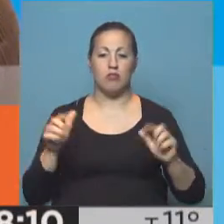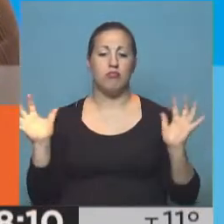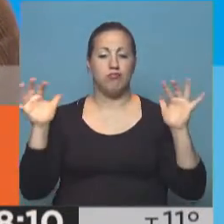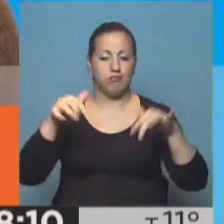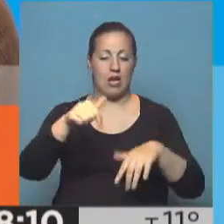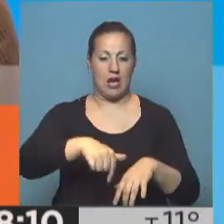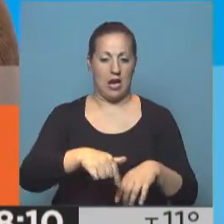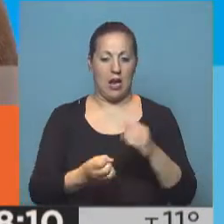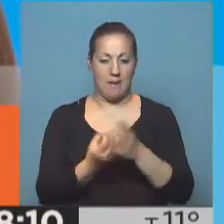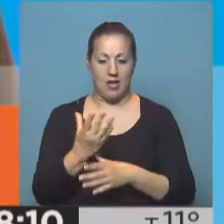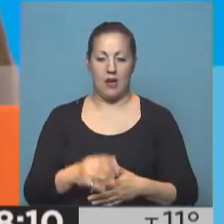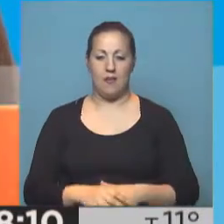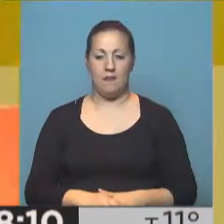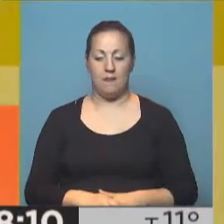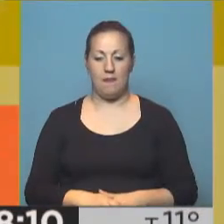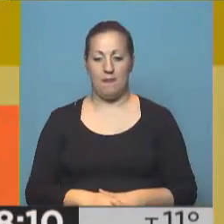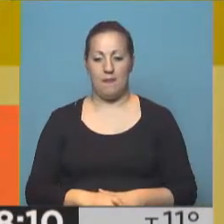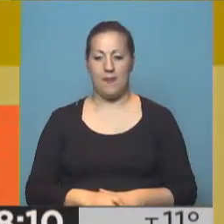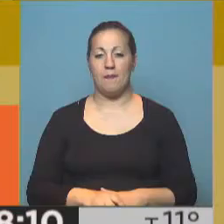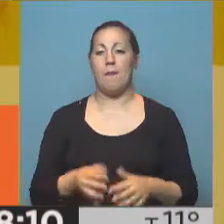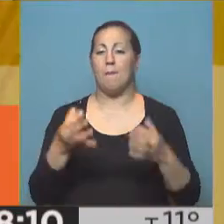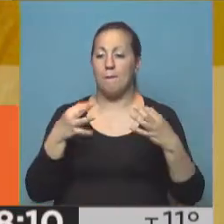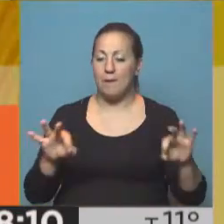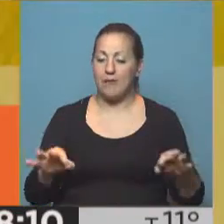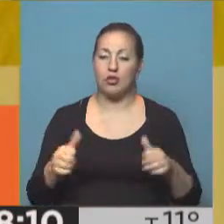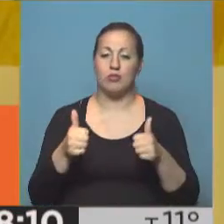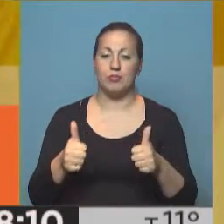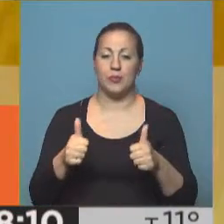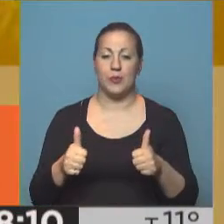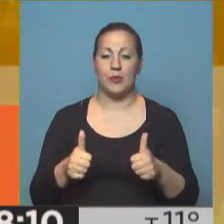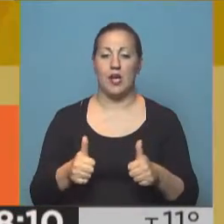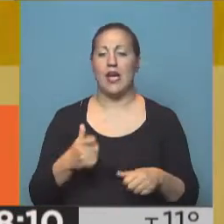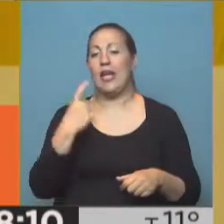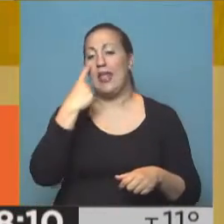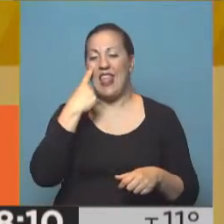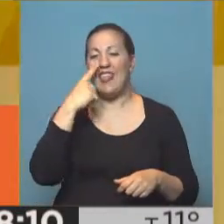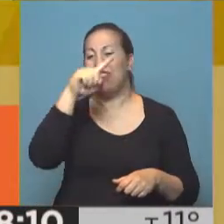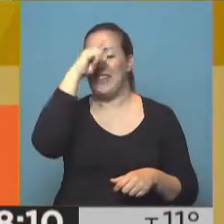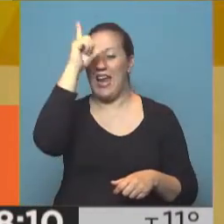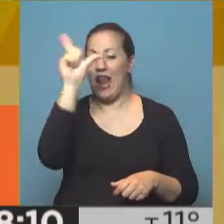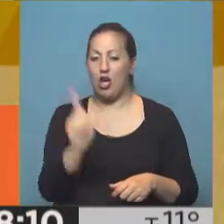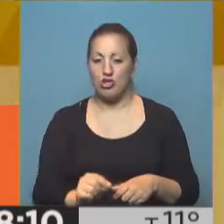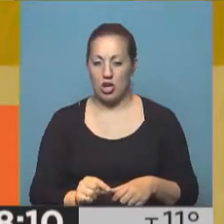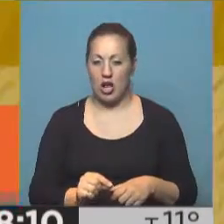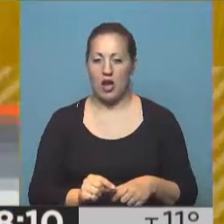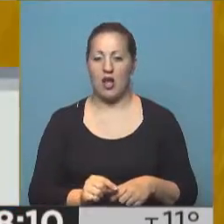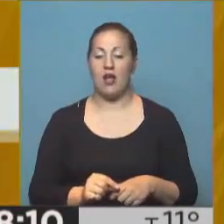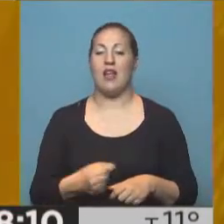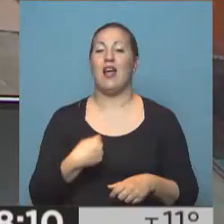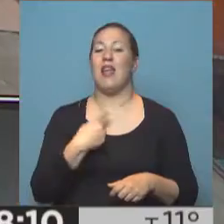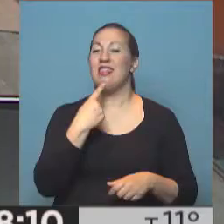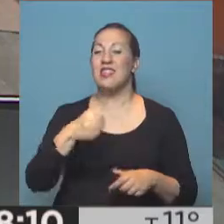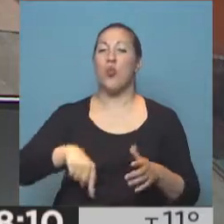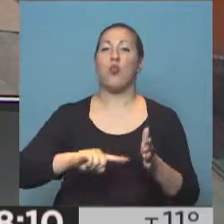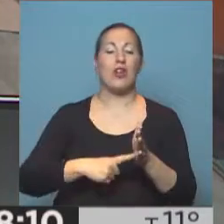aquí esta mañana perfecto danielle muy bien intendentes nacionales erróneamente había dicho provincia buenos